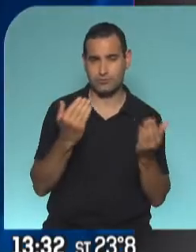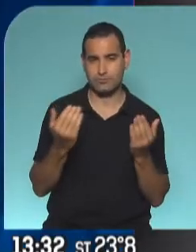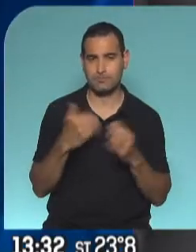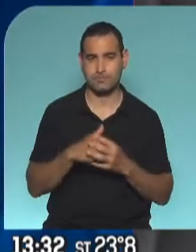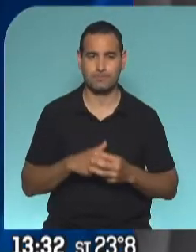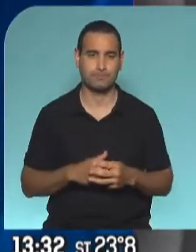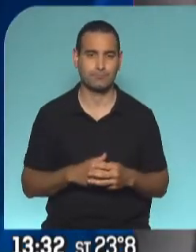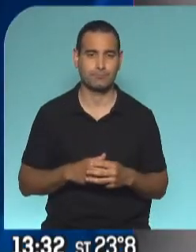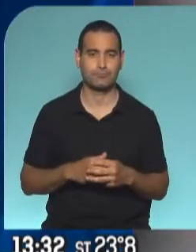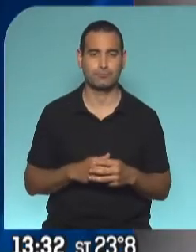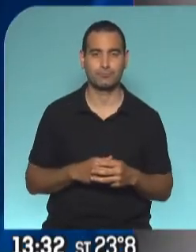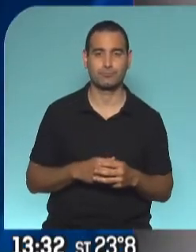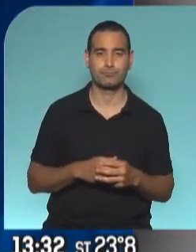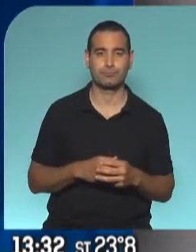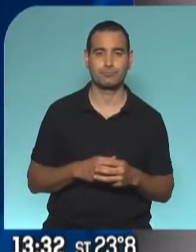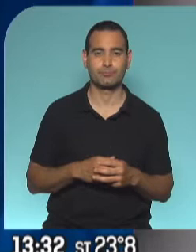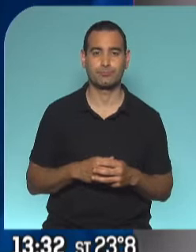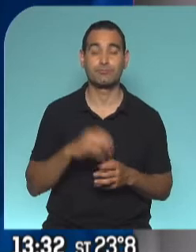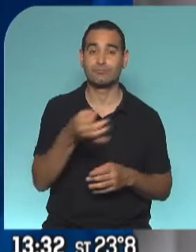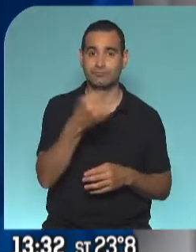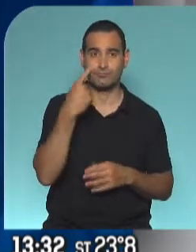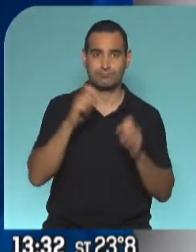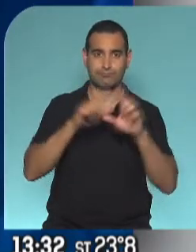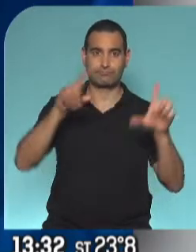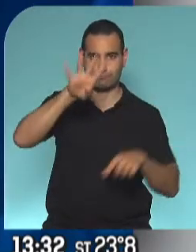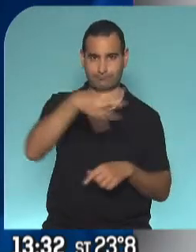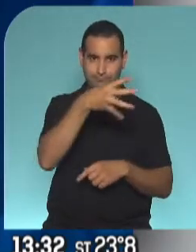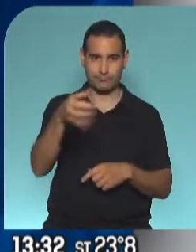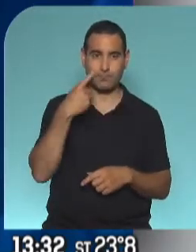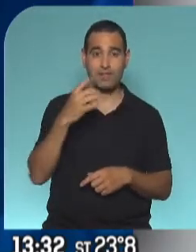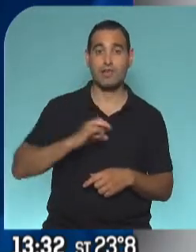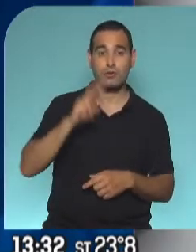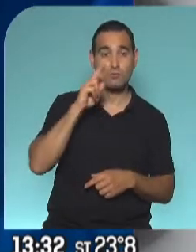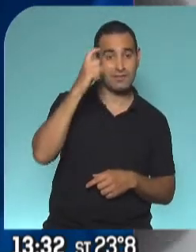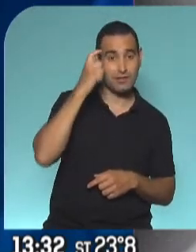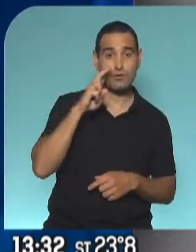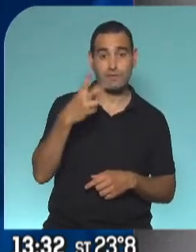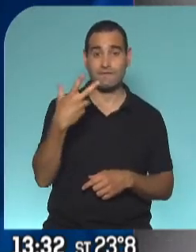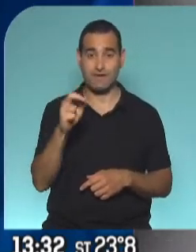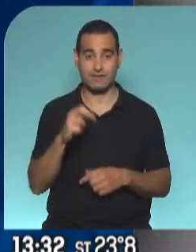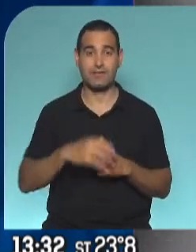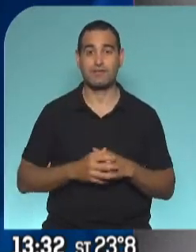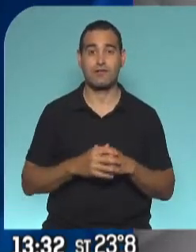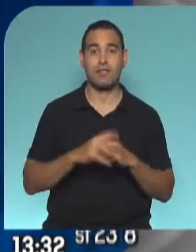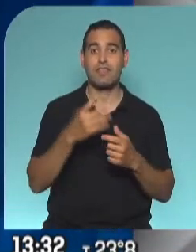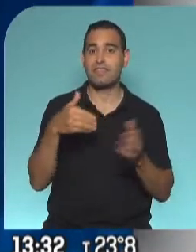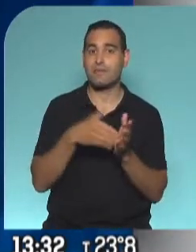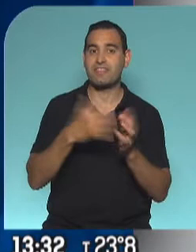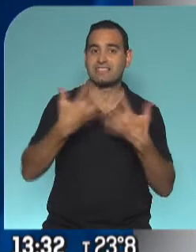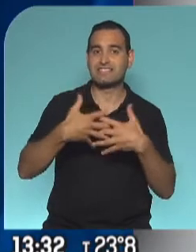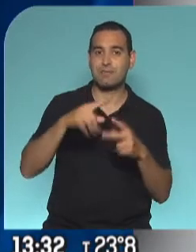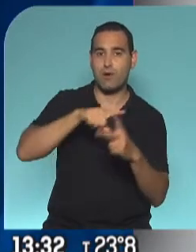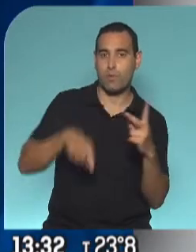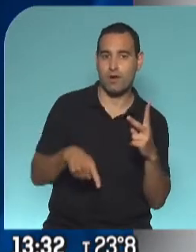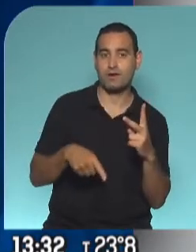de ambas situaciones. Allí está En la el primer plata. caso, ahí tenés un estudio simplemente que te compara Dale. 2010-2020. Se hubiera aplicado una fórmula u otra. La